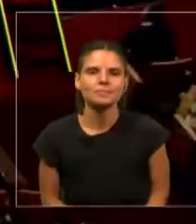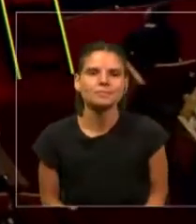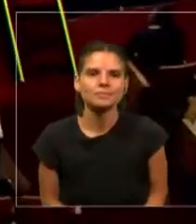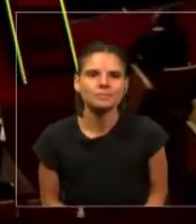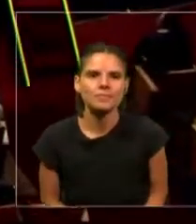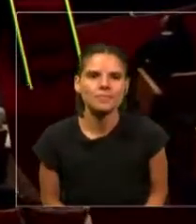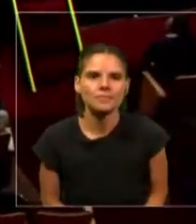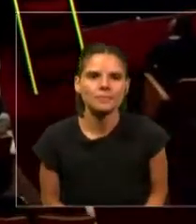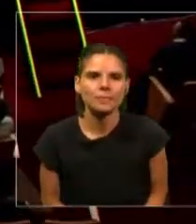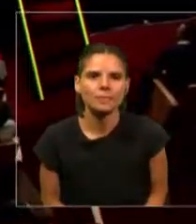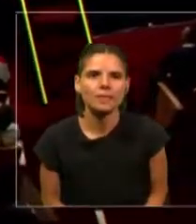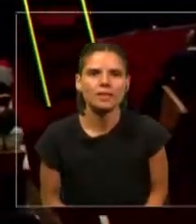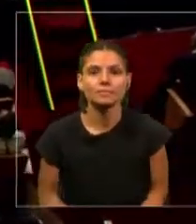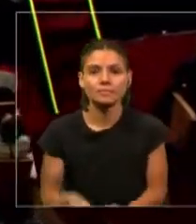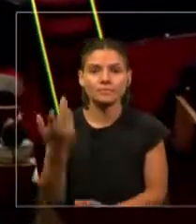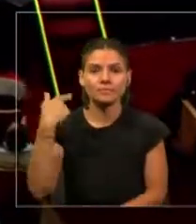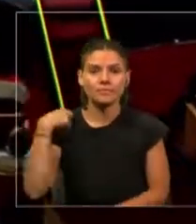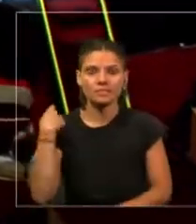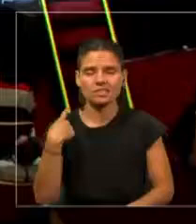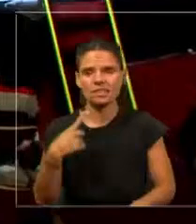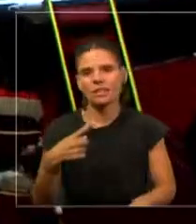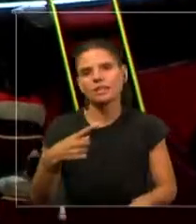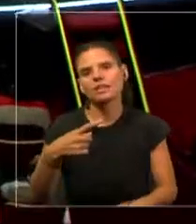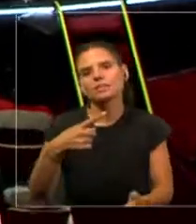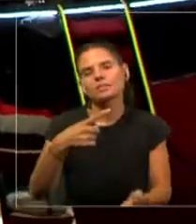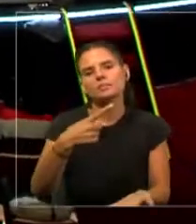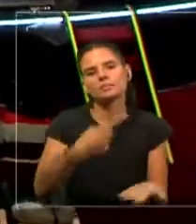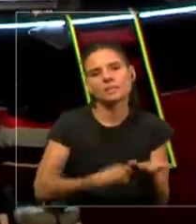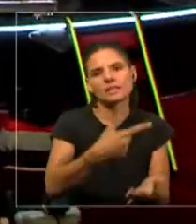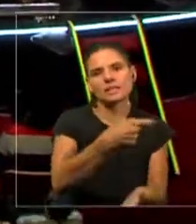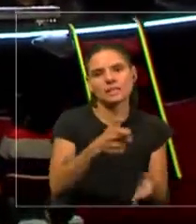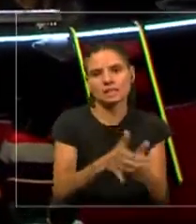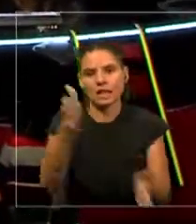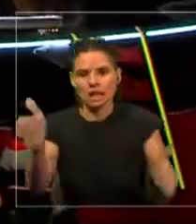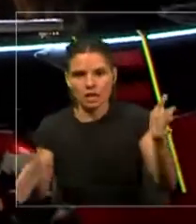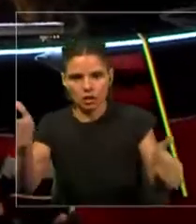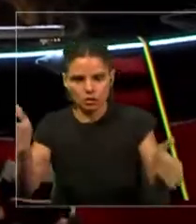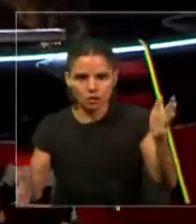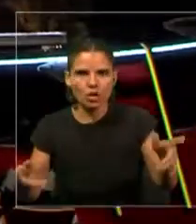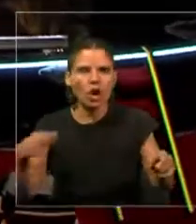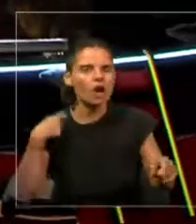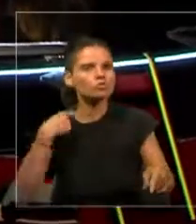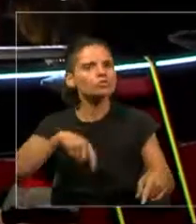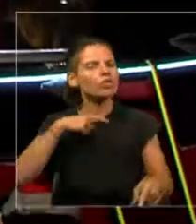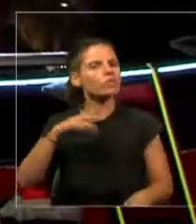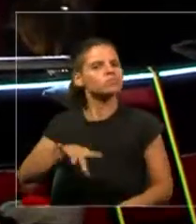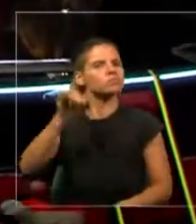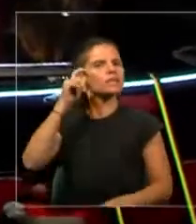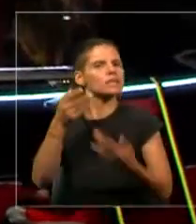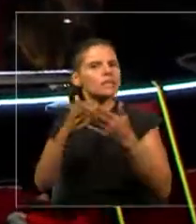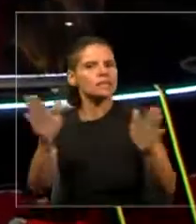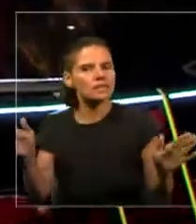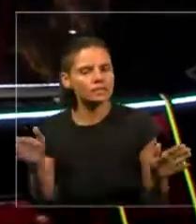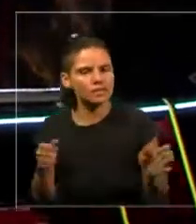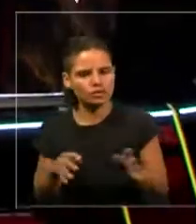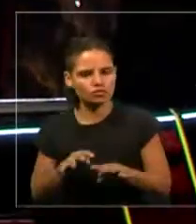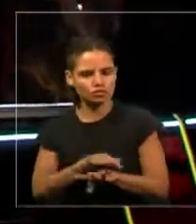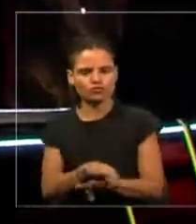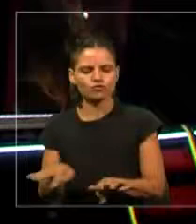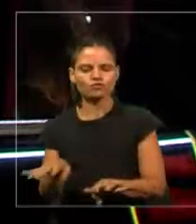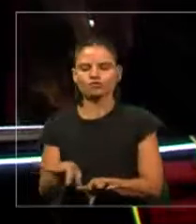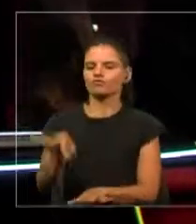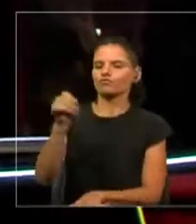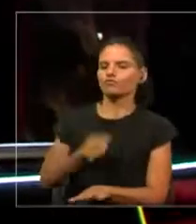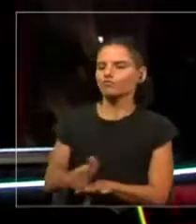En el siglo XVIII nos determinamos libremente, colectivamente, esa era la voluntad del saber. Pero hoy día esto